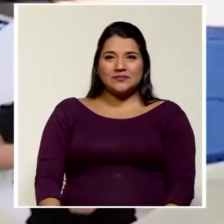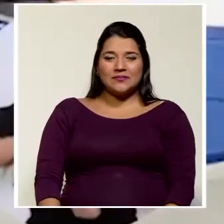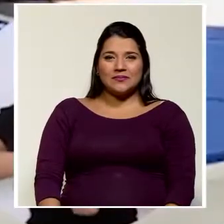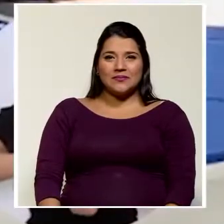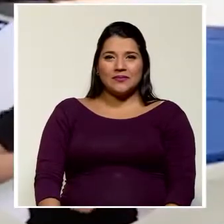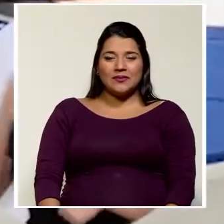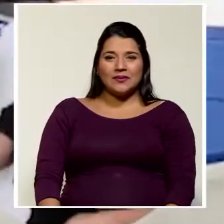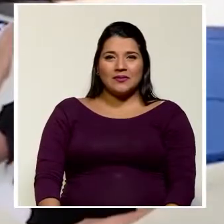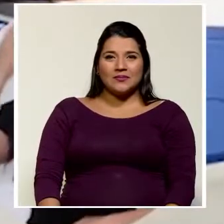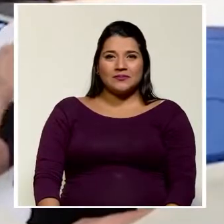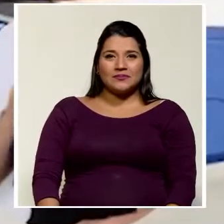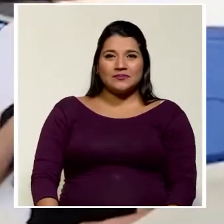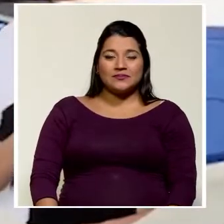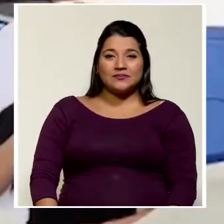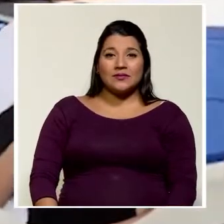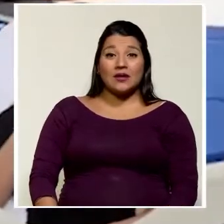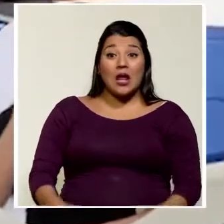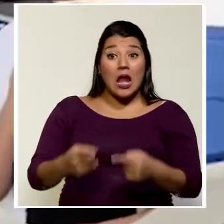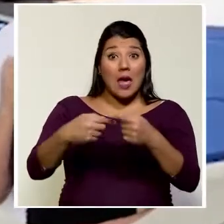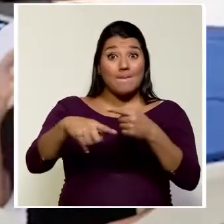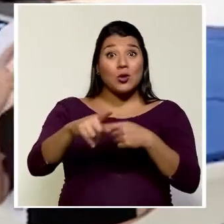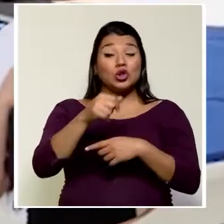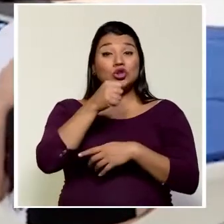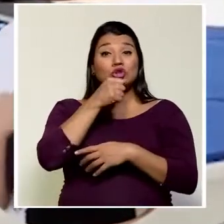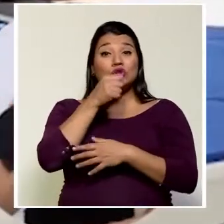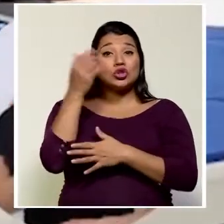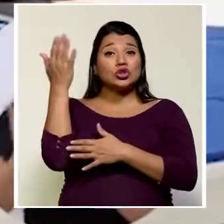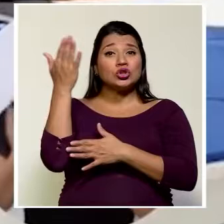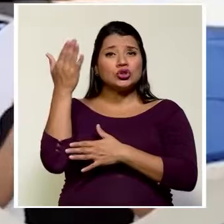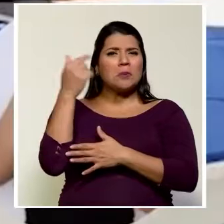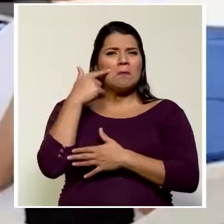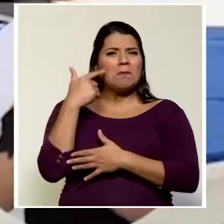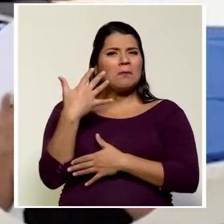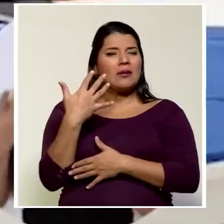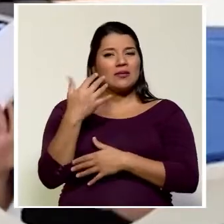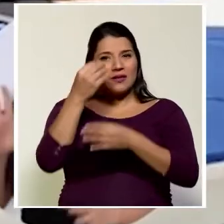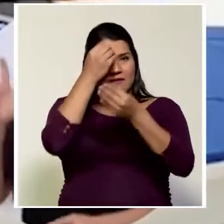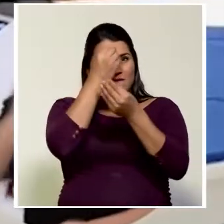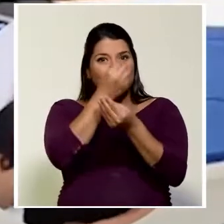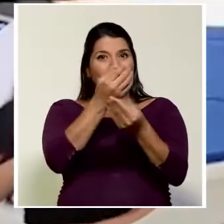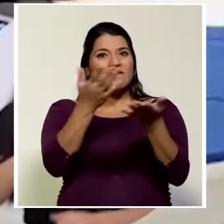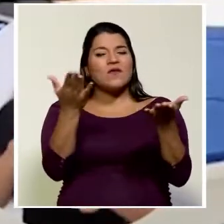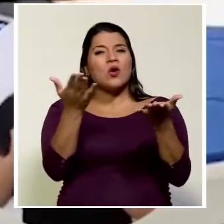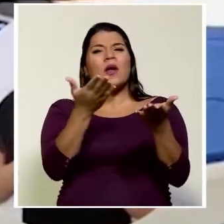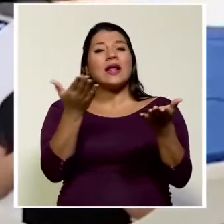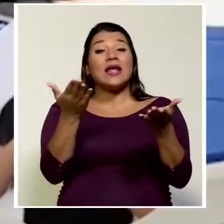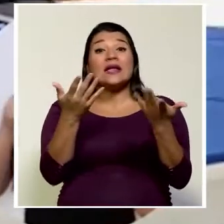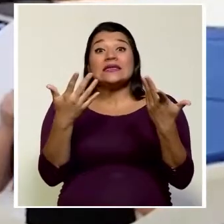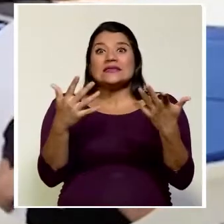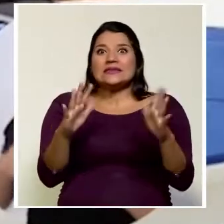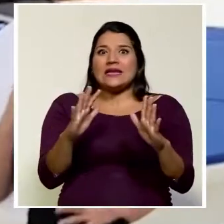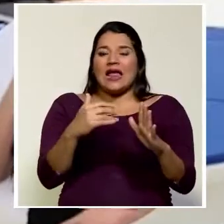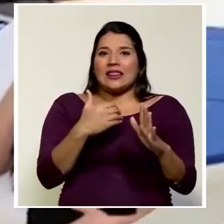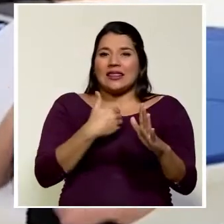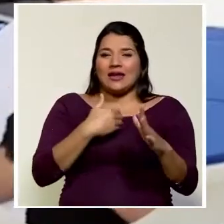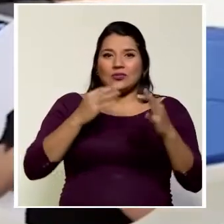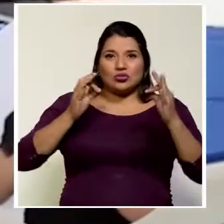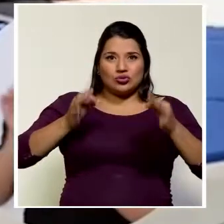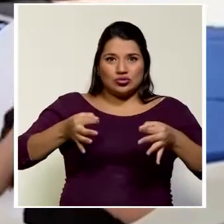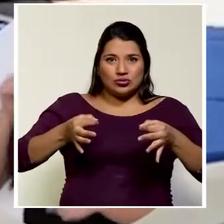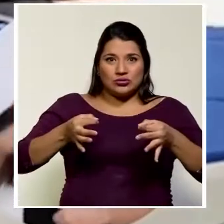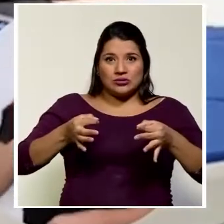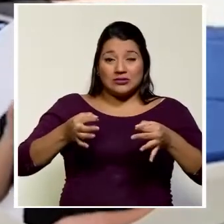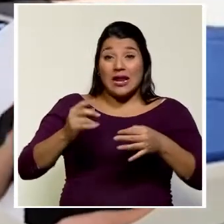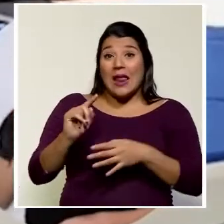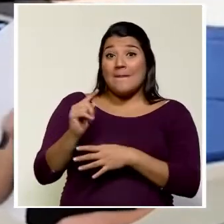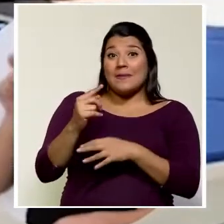La presente conferencia de prensa es para informar que hemos confirmado el primer caso